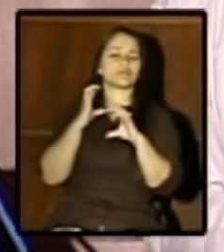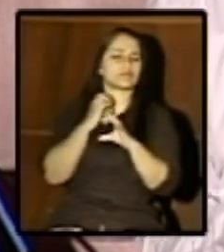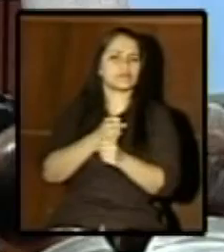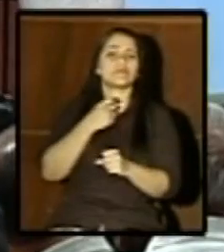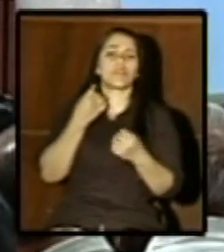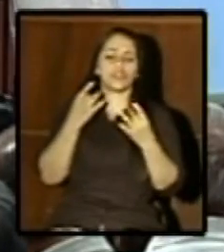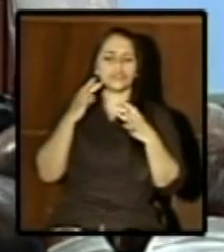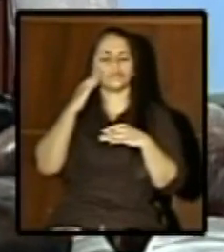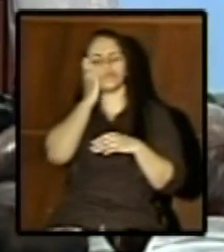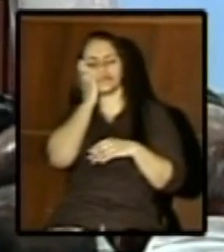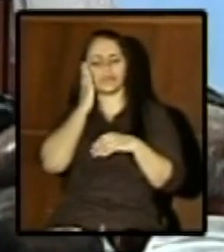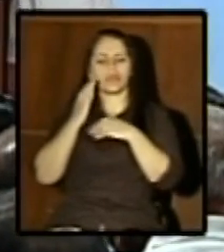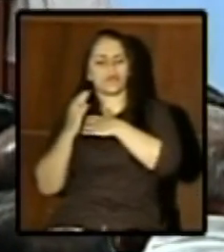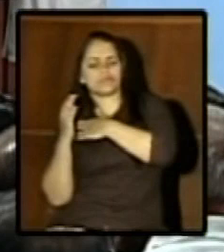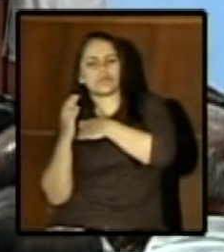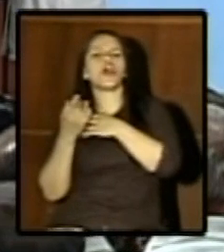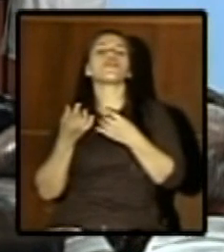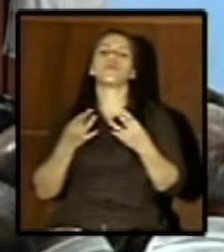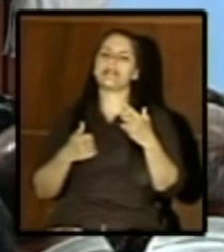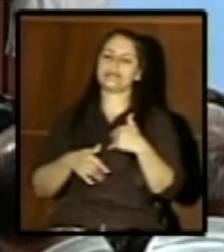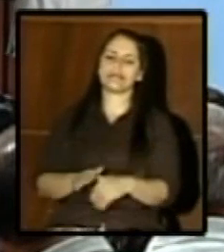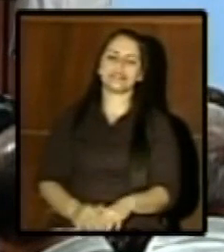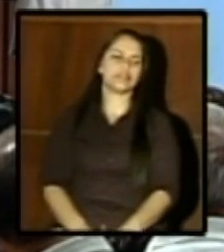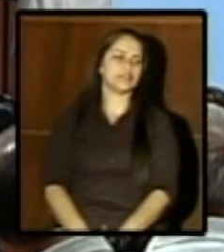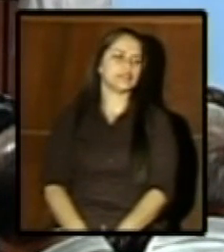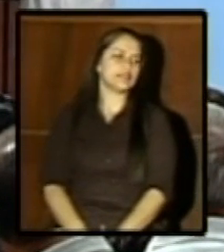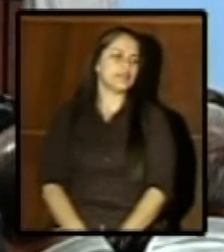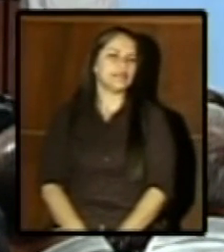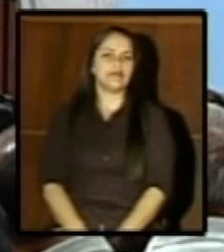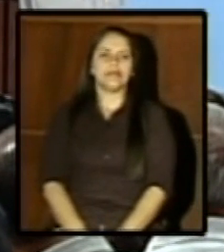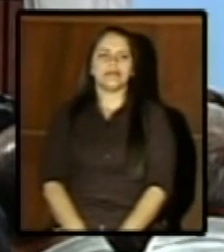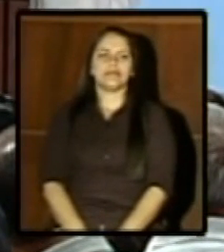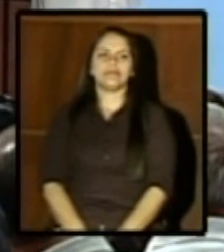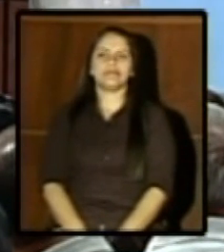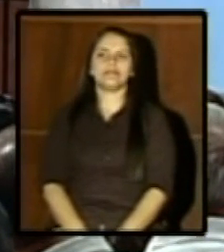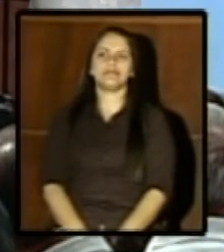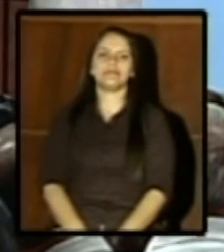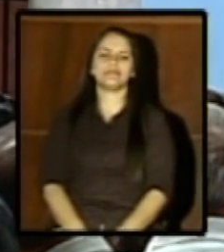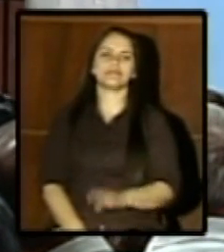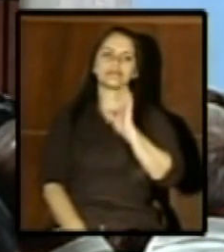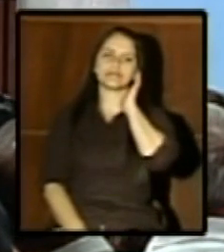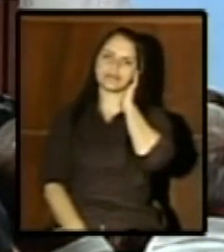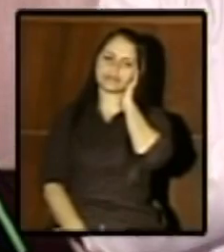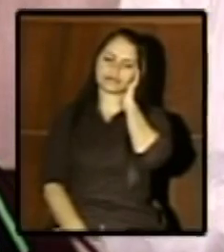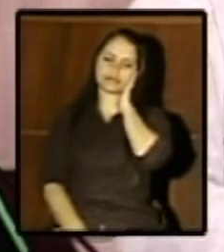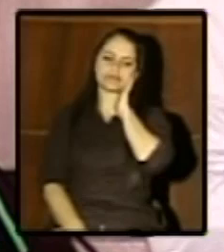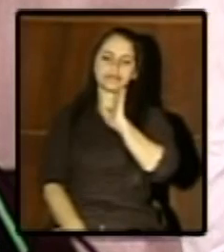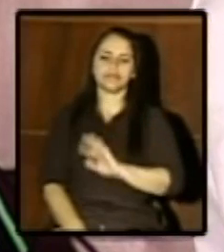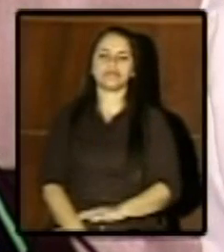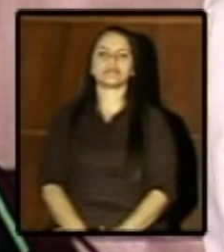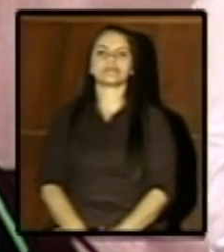hombro puede llegar incluso a congelarse, o sea, ya casi que ni lo puede mover. Y por las noches también le duele, sobre todo cuando se recuesta de ese